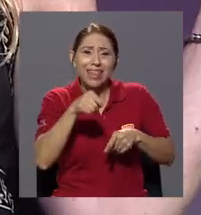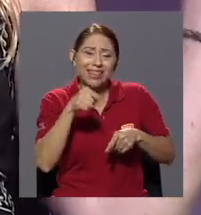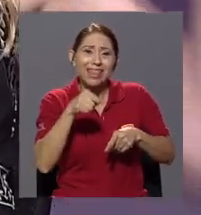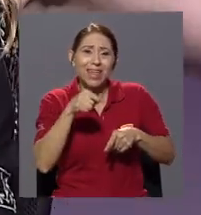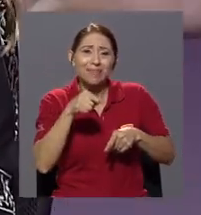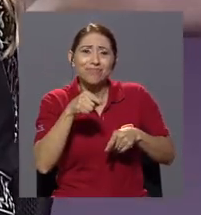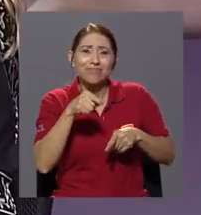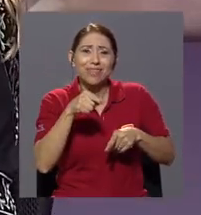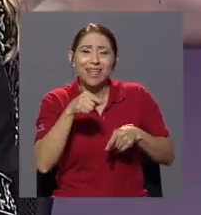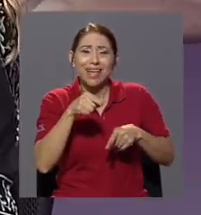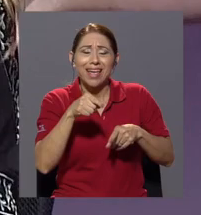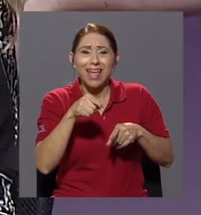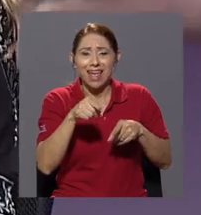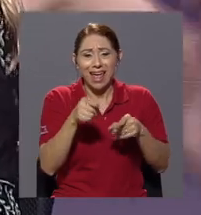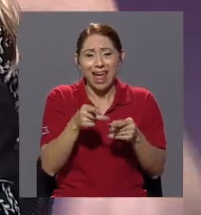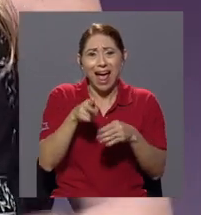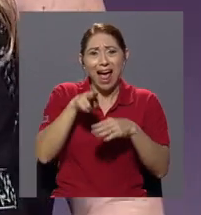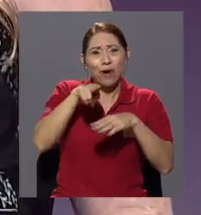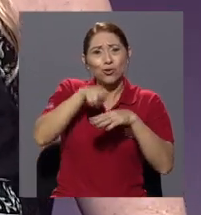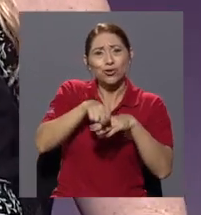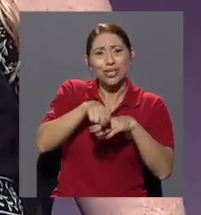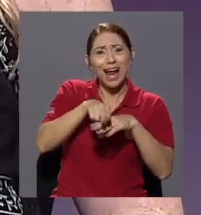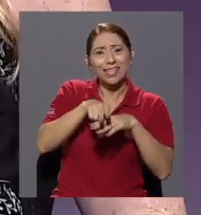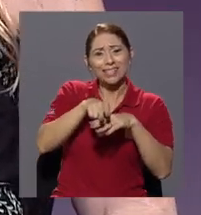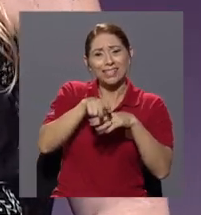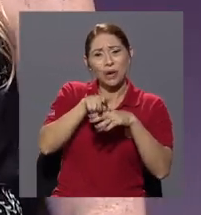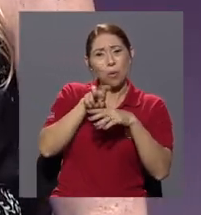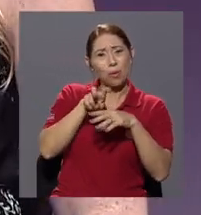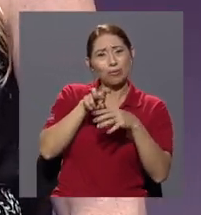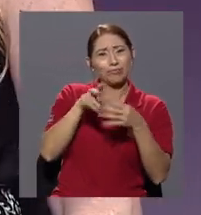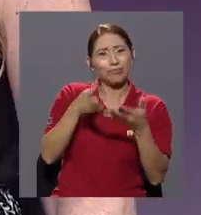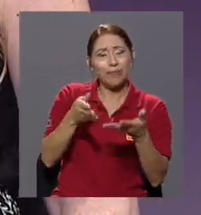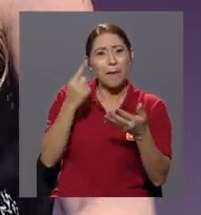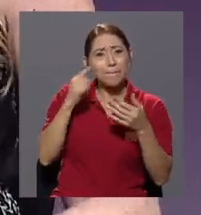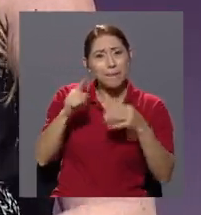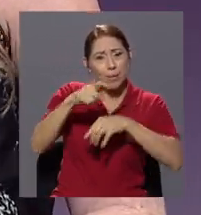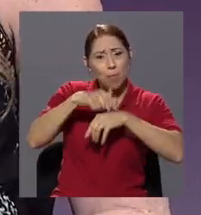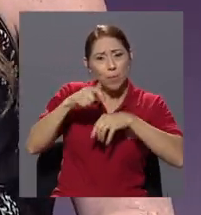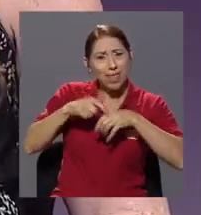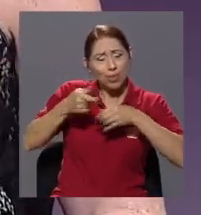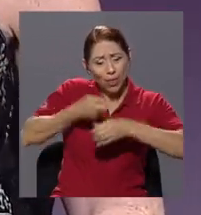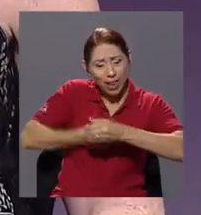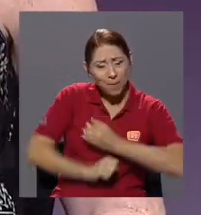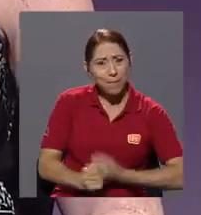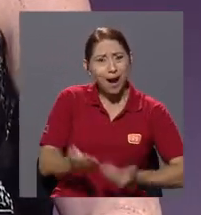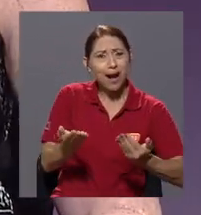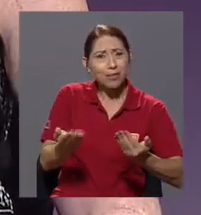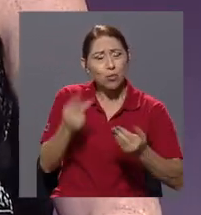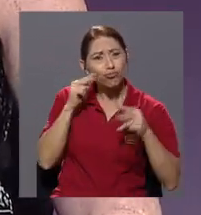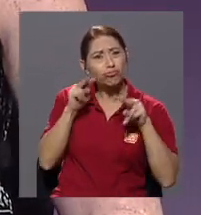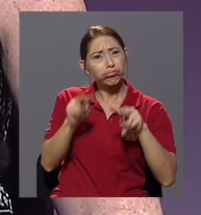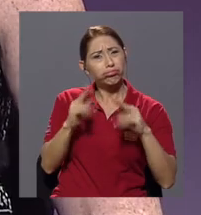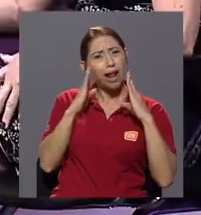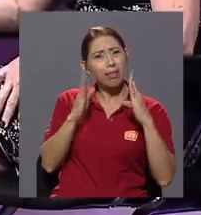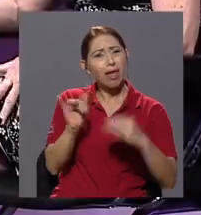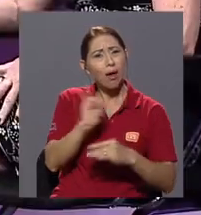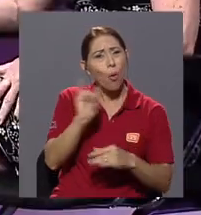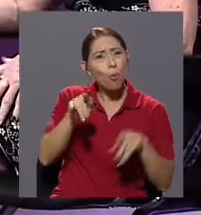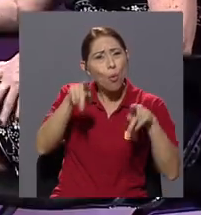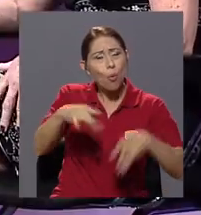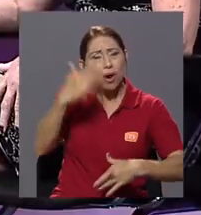letra tome a la cucaracha muerta y todas esas cosas se veían tratada como enferma